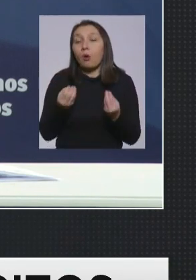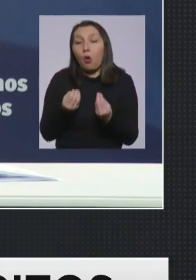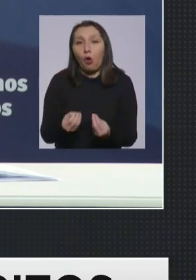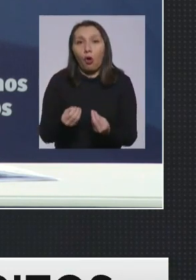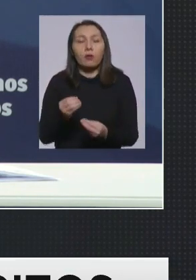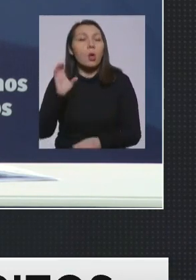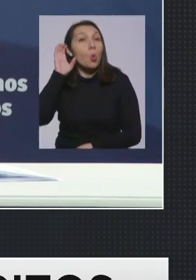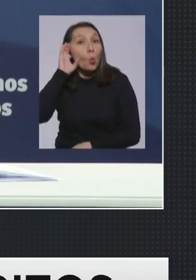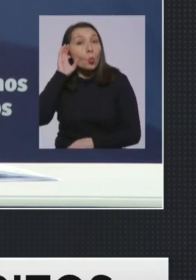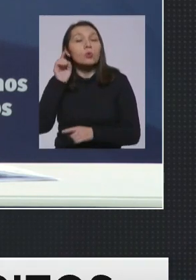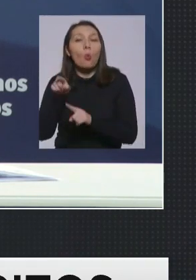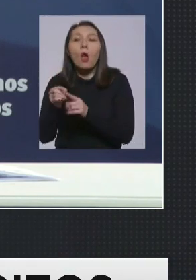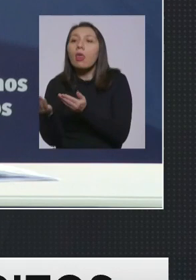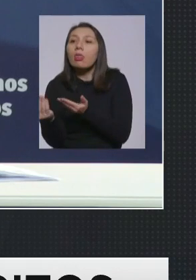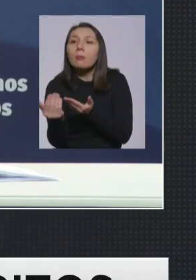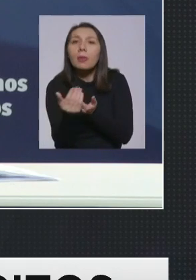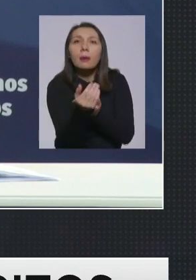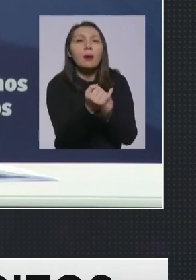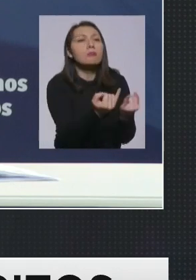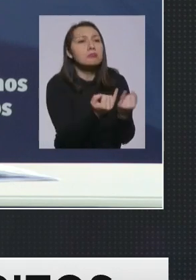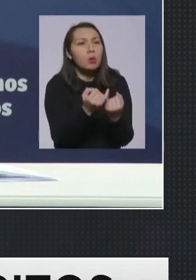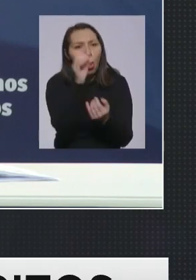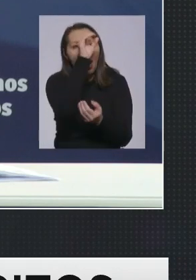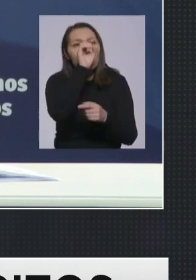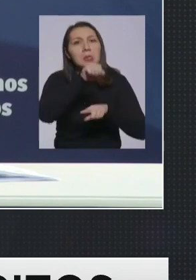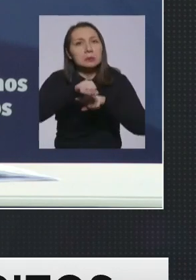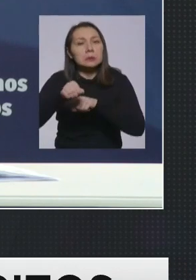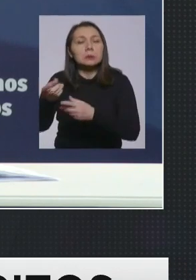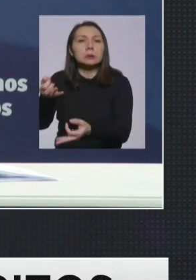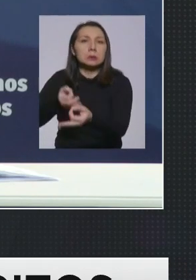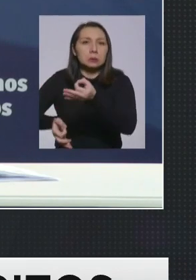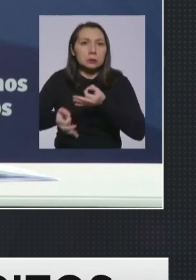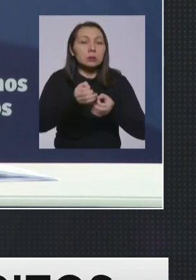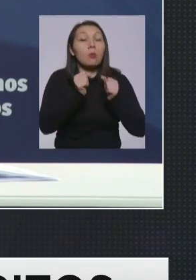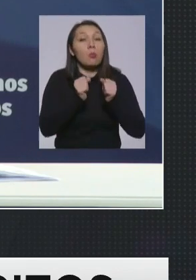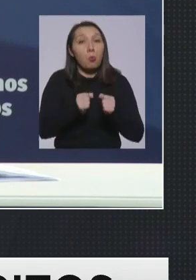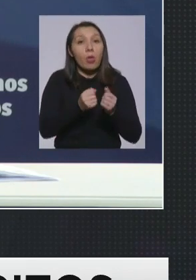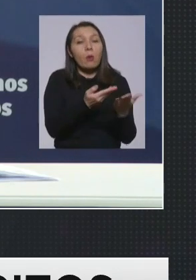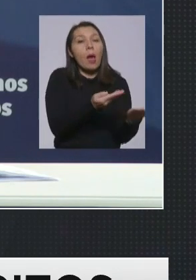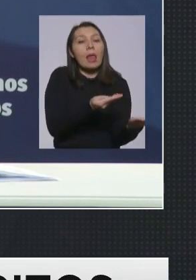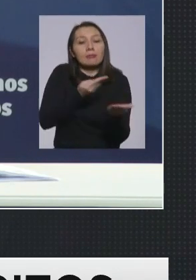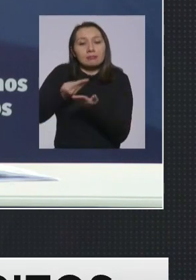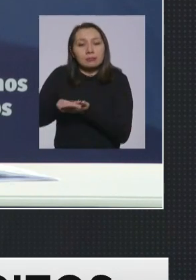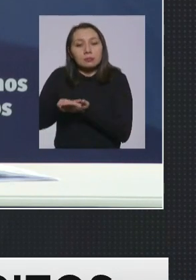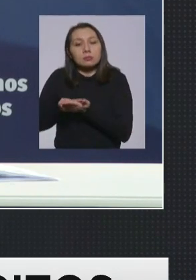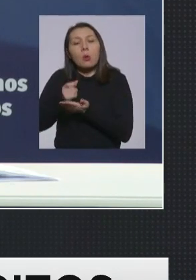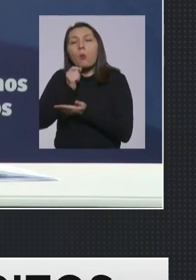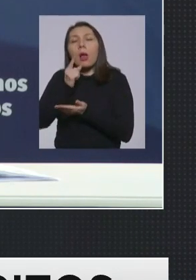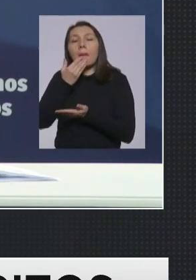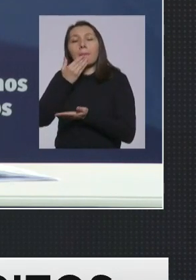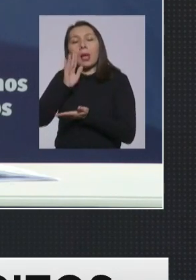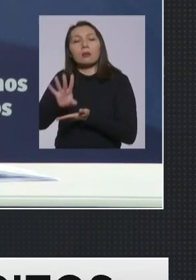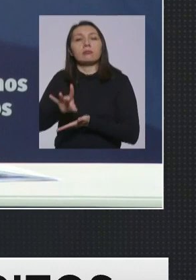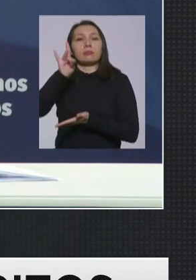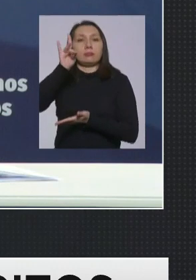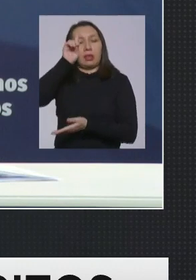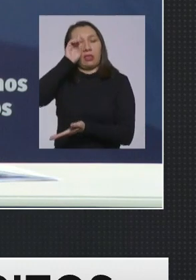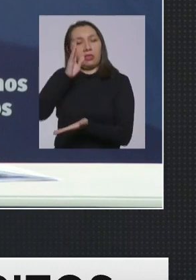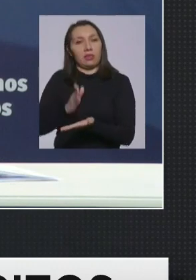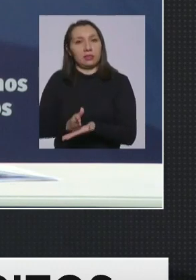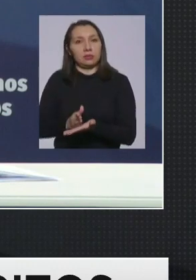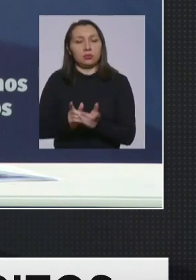escuchando como ya hemos dicho las opiniones que puedan aportar a un mejor